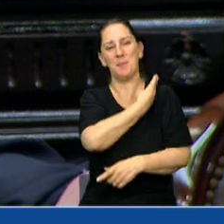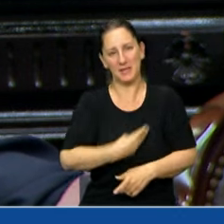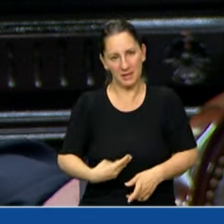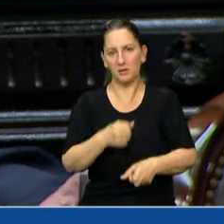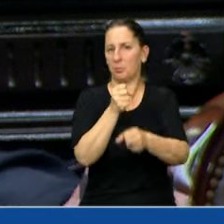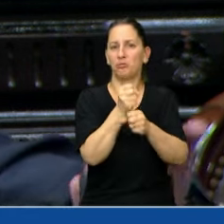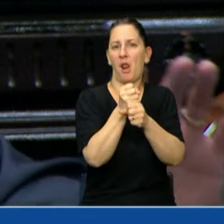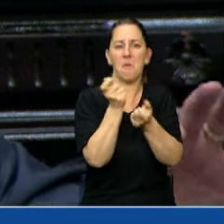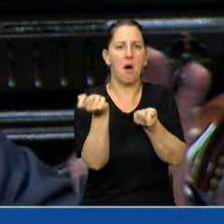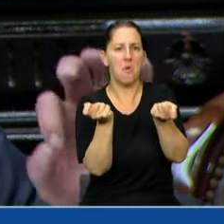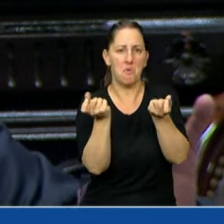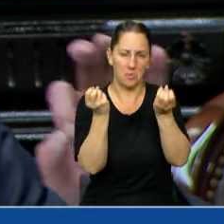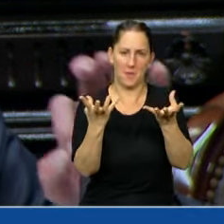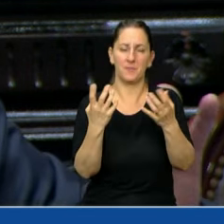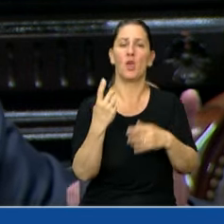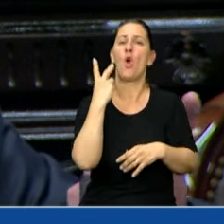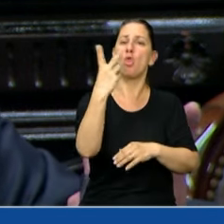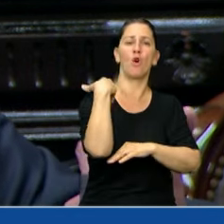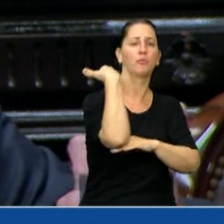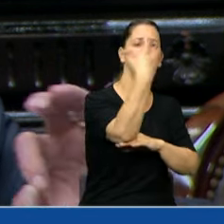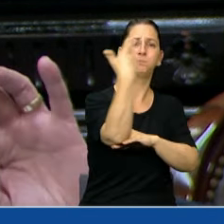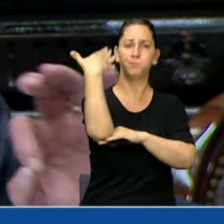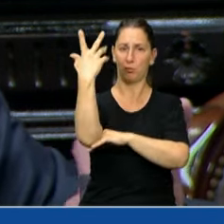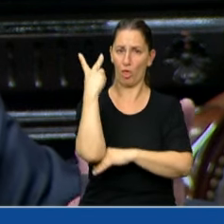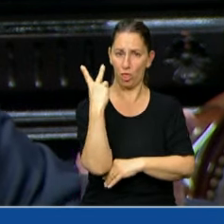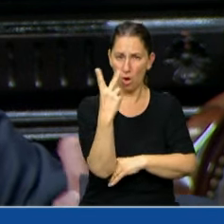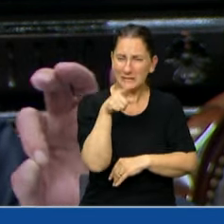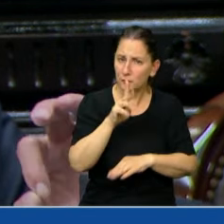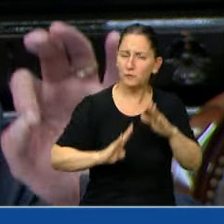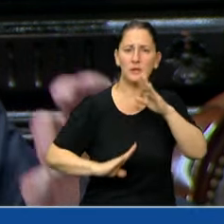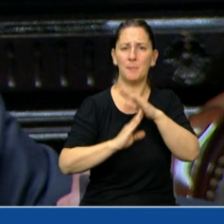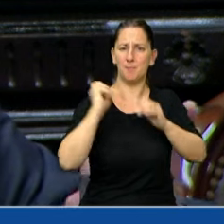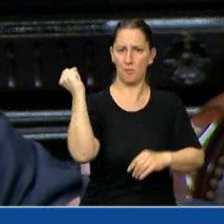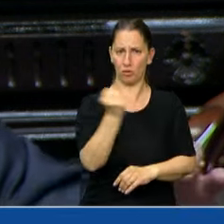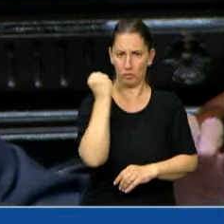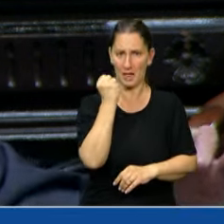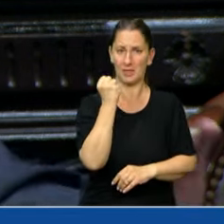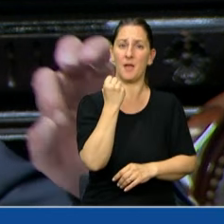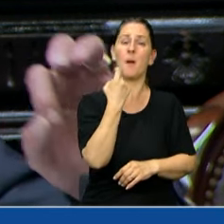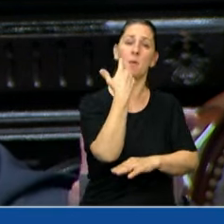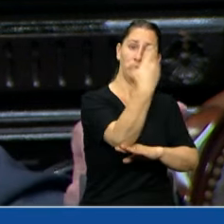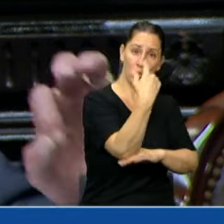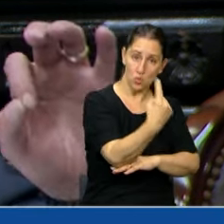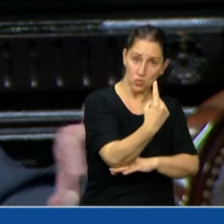tarea desarrollada hubieron dos plenarios fundamentales en una estuvo el presidente de